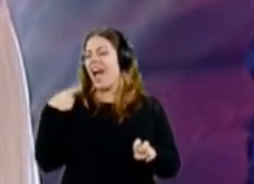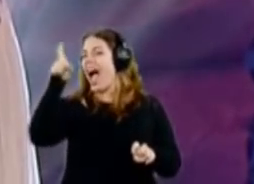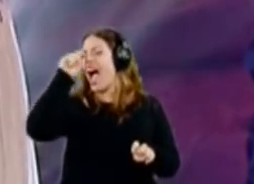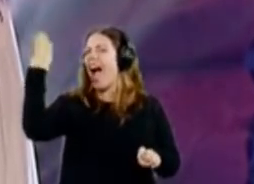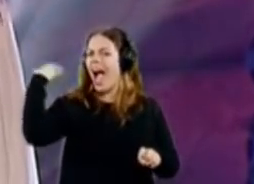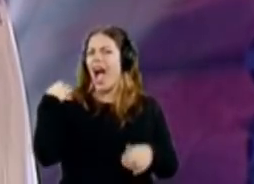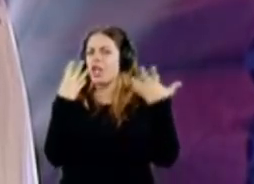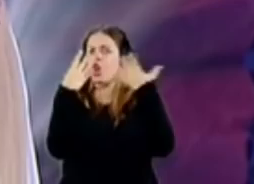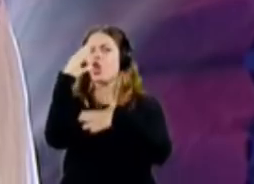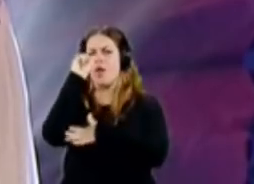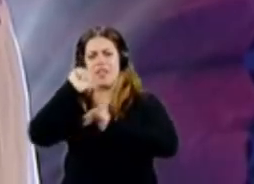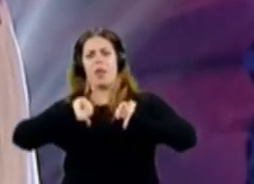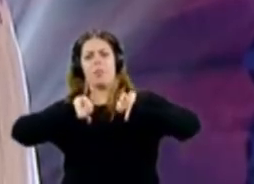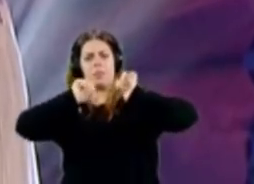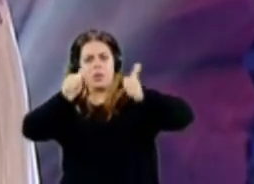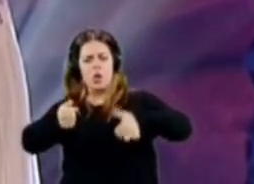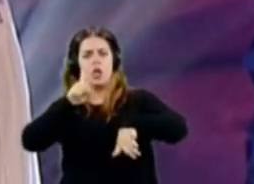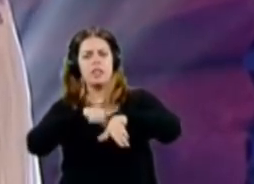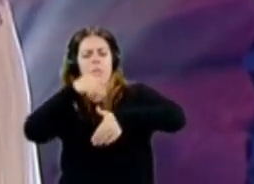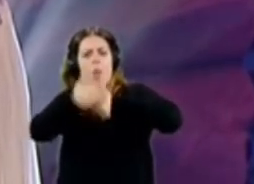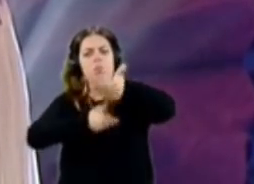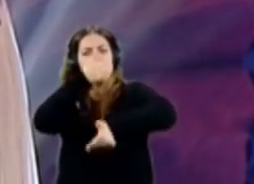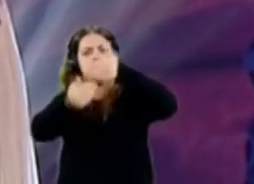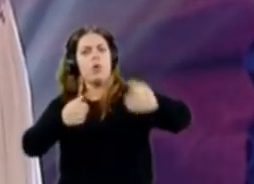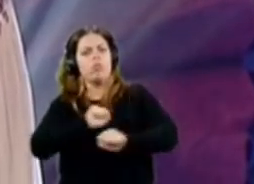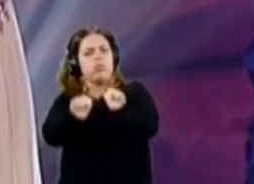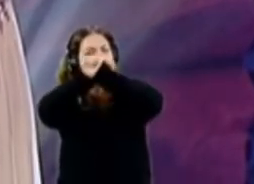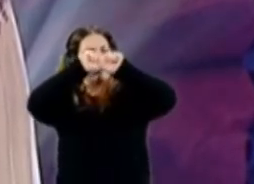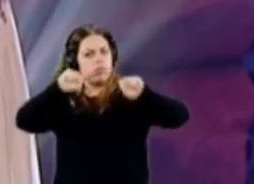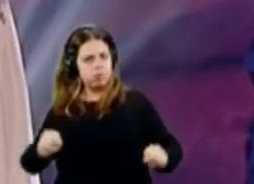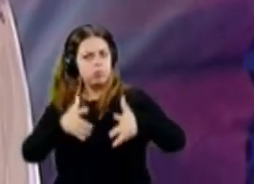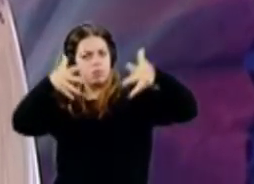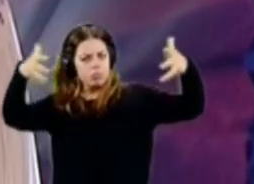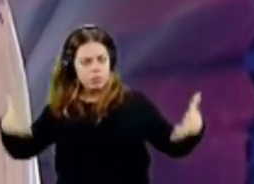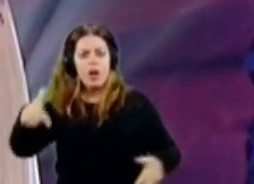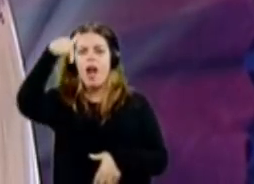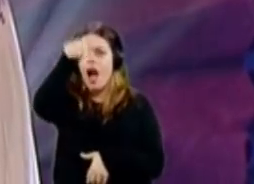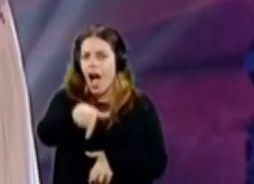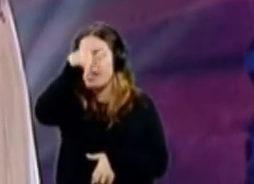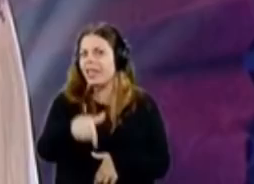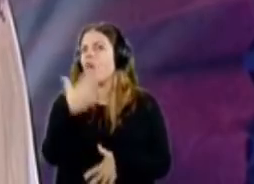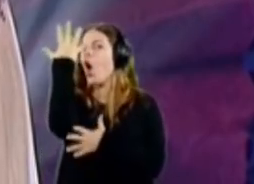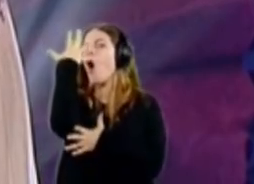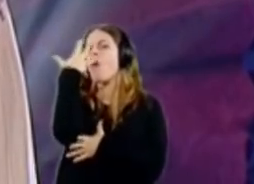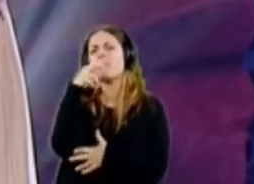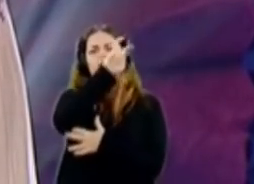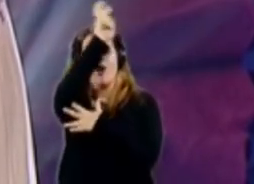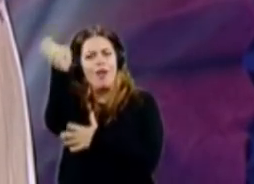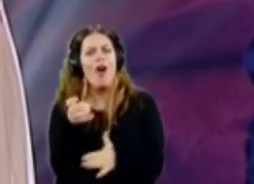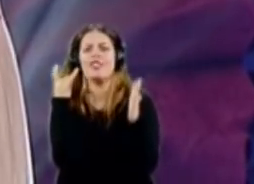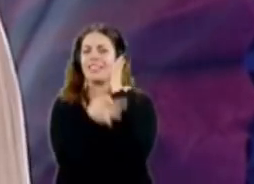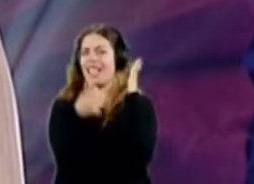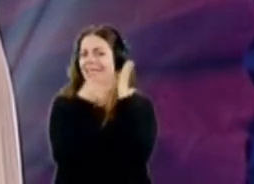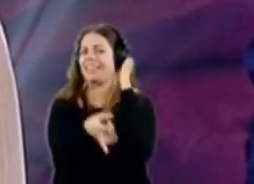ido consolidando en el... Bueno, en la agenda del carnaval, ya han visto, con colorido y con mucha calidad. Y cada vez